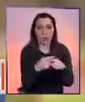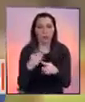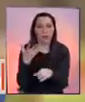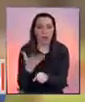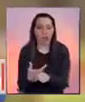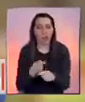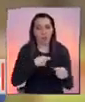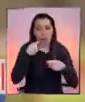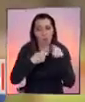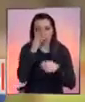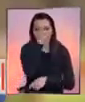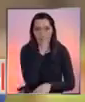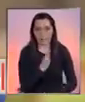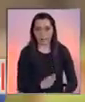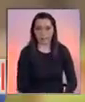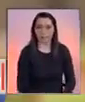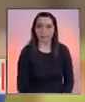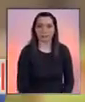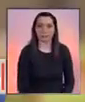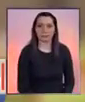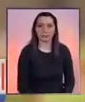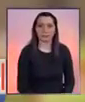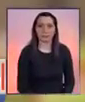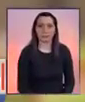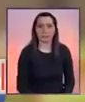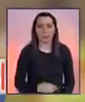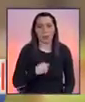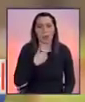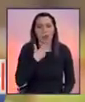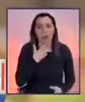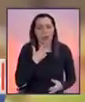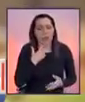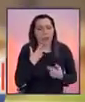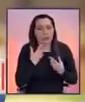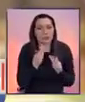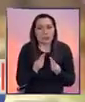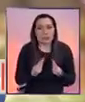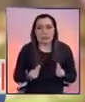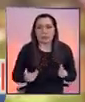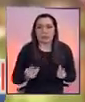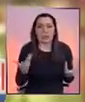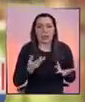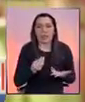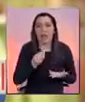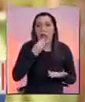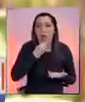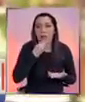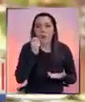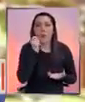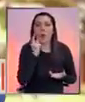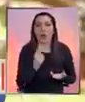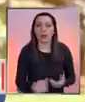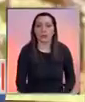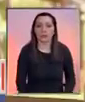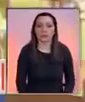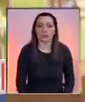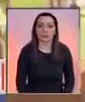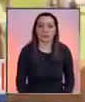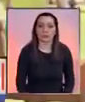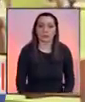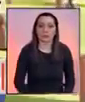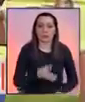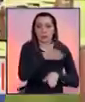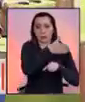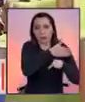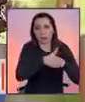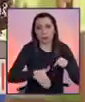esta gastronomía. Se me hace agua la boca. ¿Qué es lo que estamos en este minuto o vamos a degustar? Cebino, sí. Estamos cebino